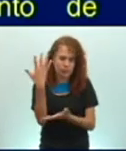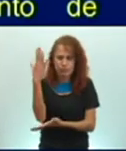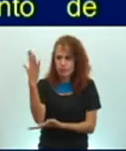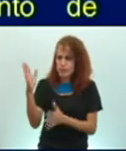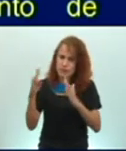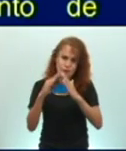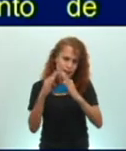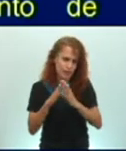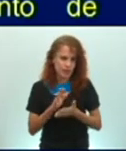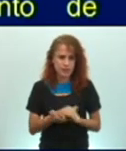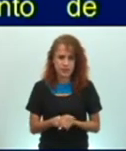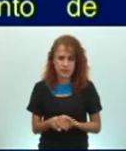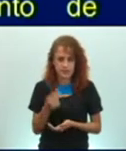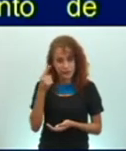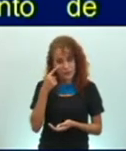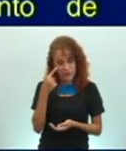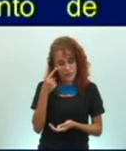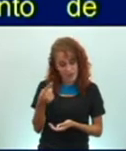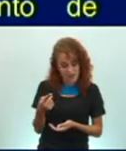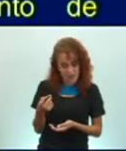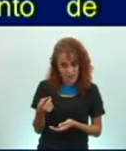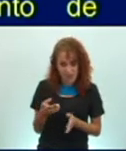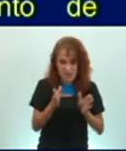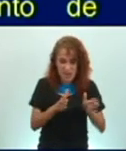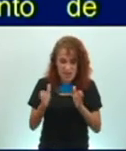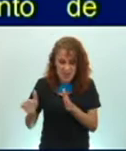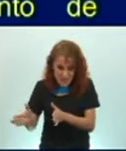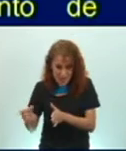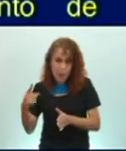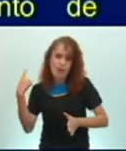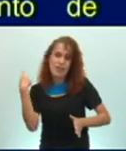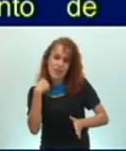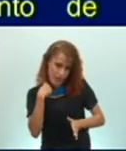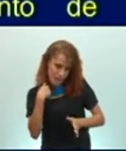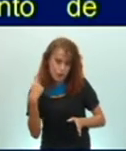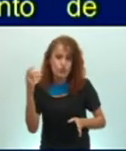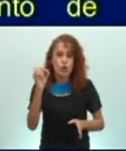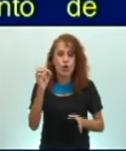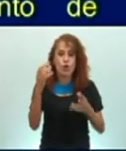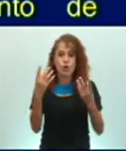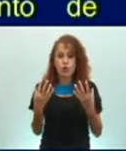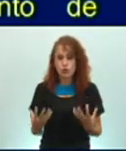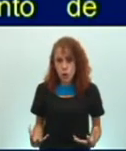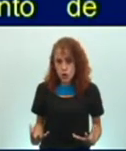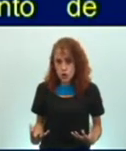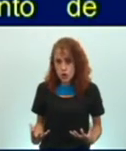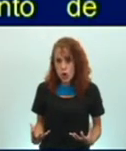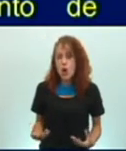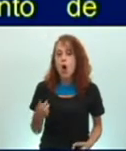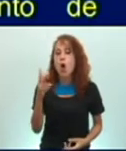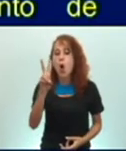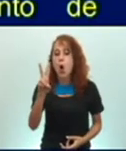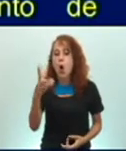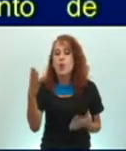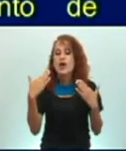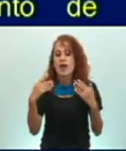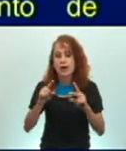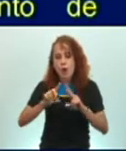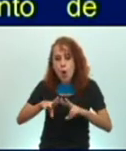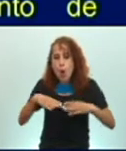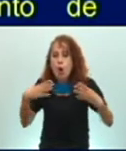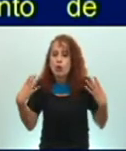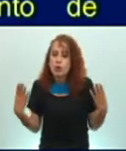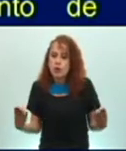mayores. Fíjense en qué época del año ellos afectan, en el verano y en el otoño, cuando las temperaturas de las aguas